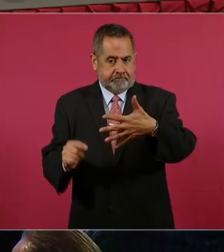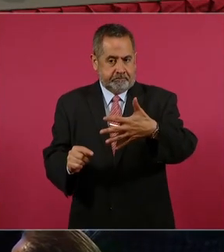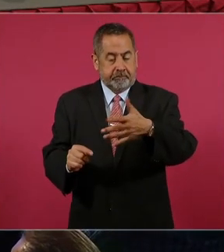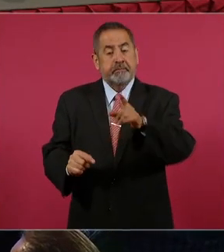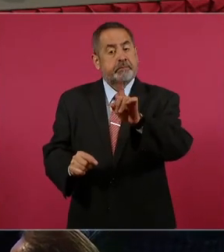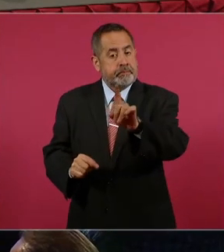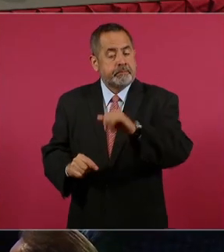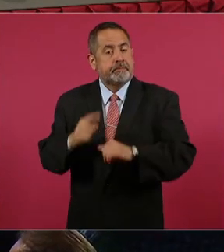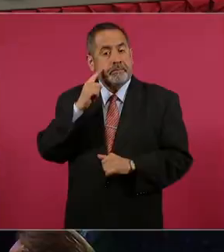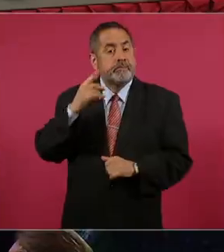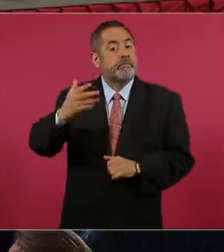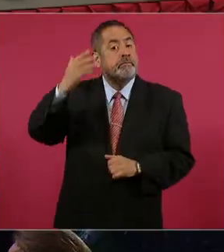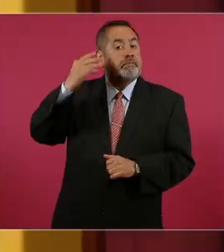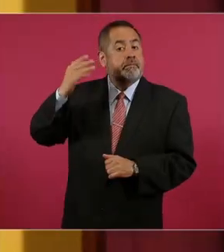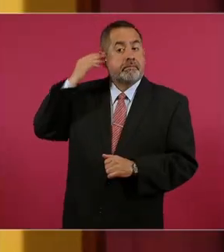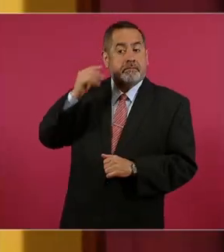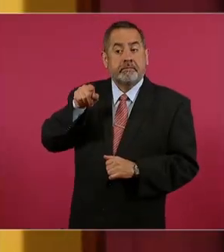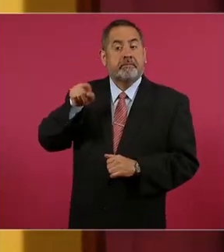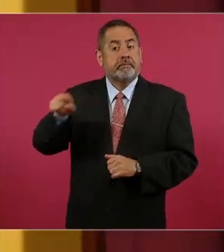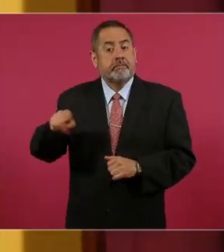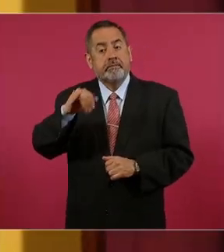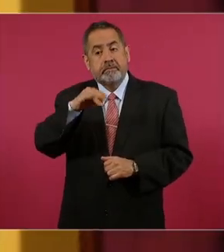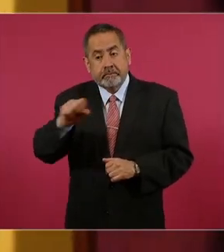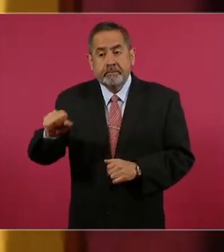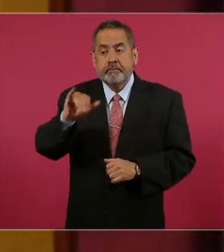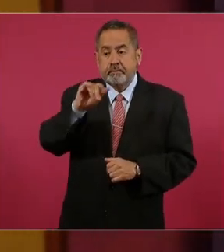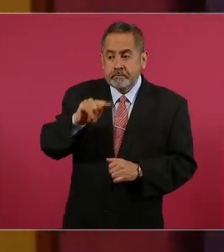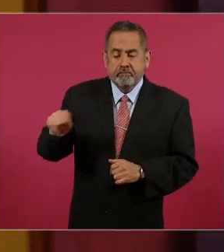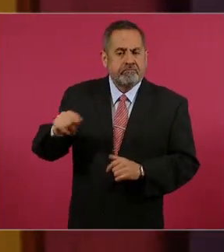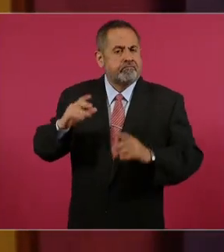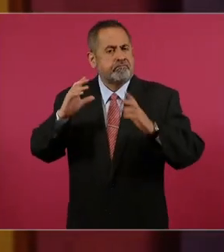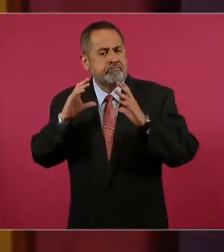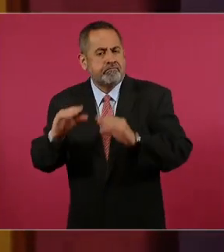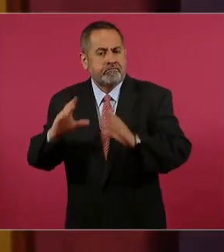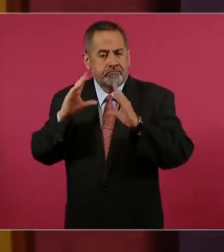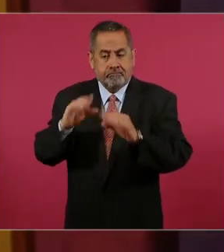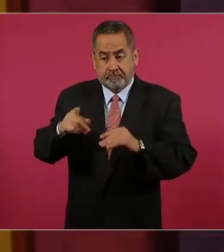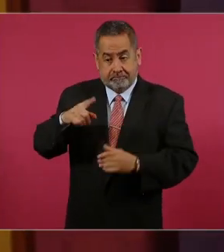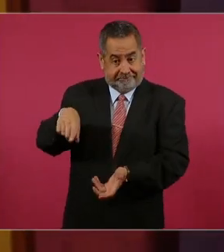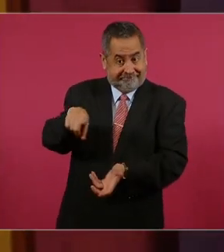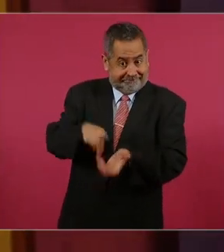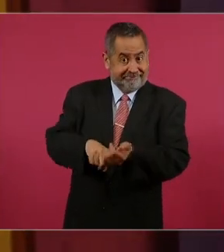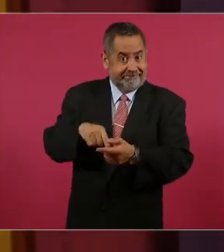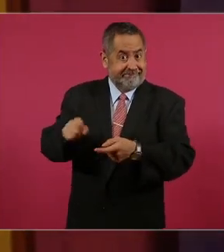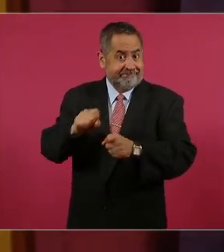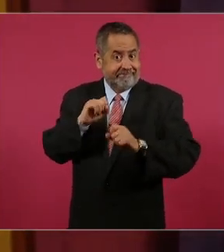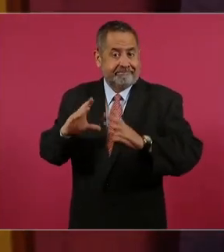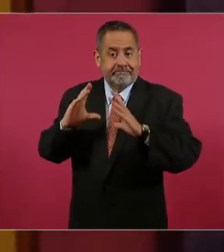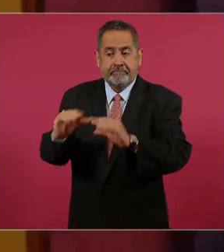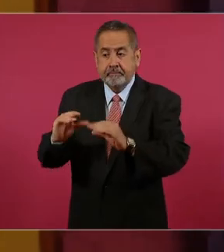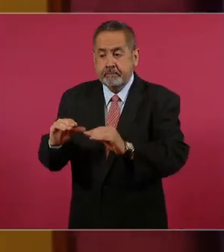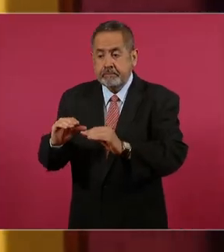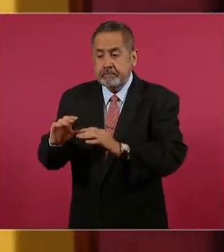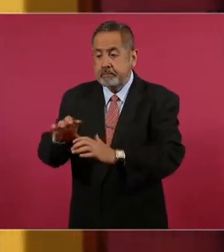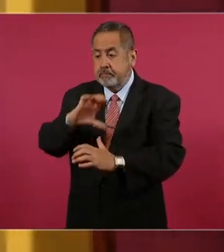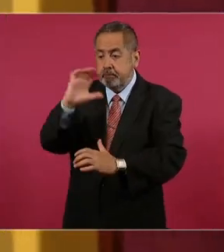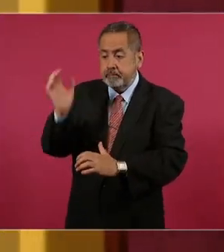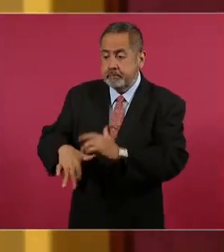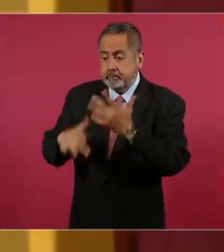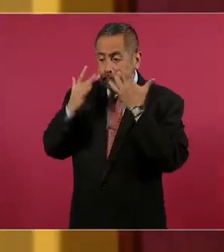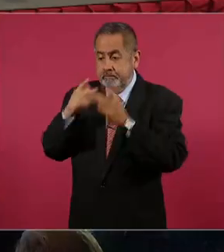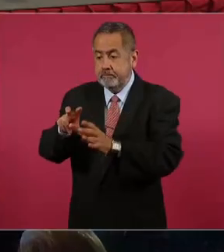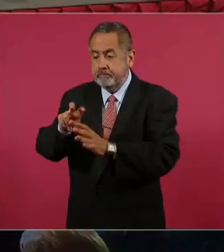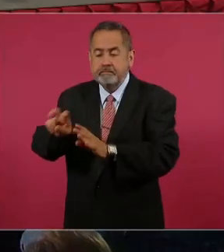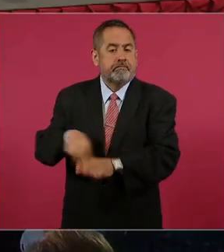porque antes las propias instituciones públicas formaban mucho médicas y médicos especialistas que luego se contrataban en la